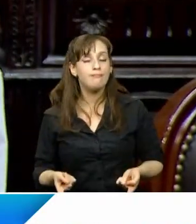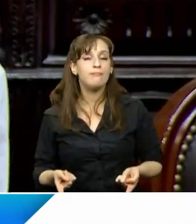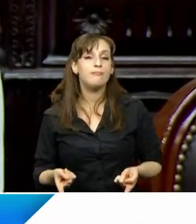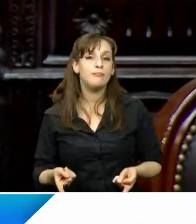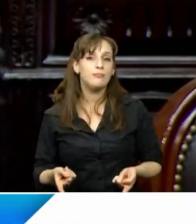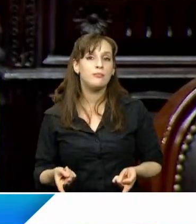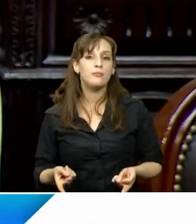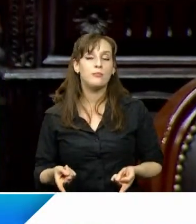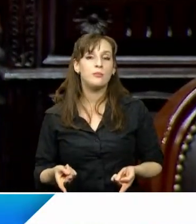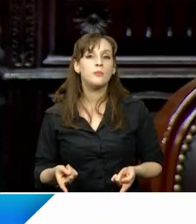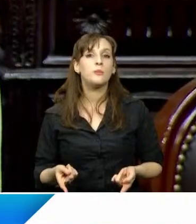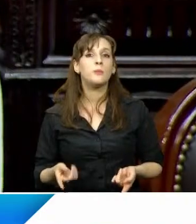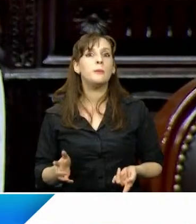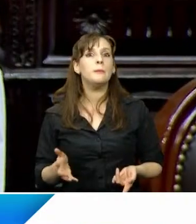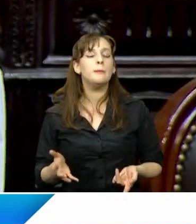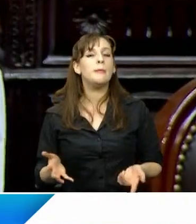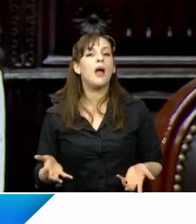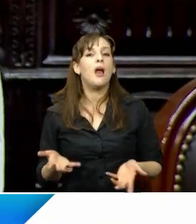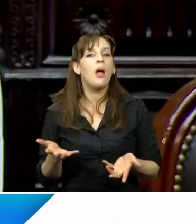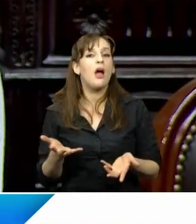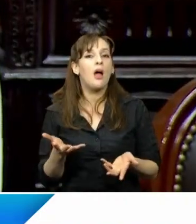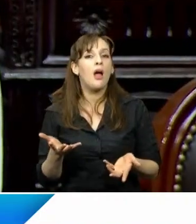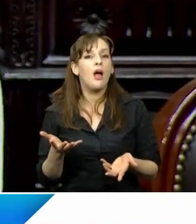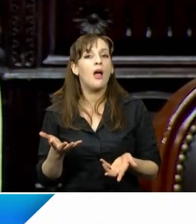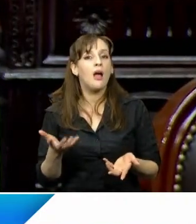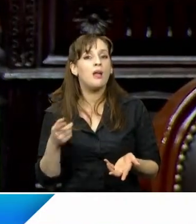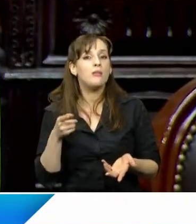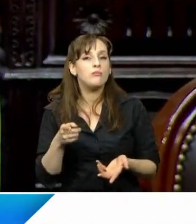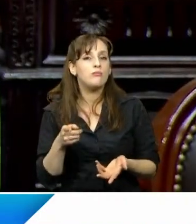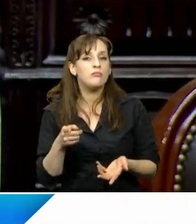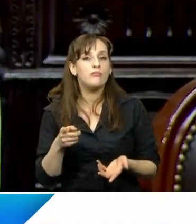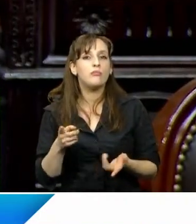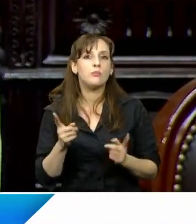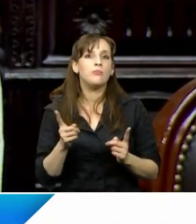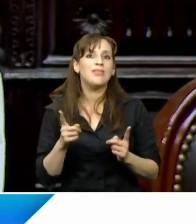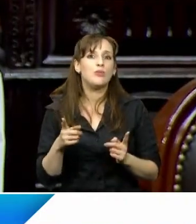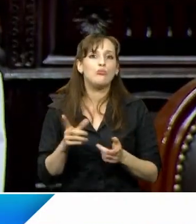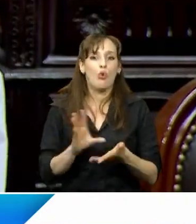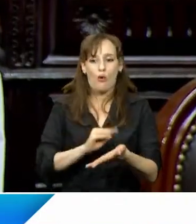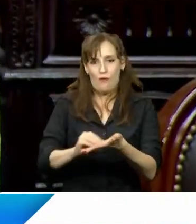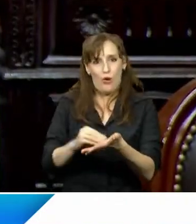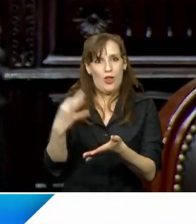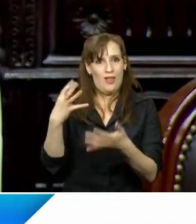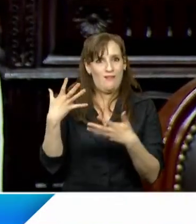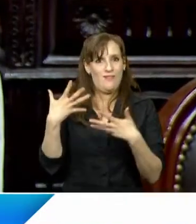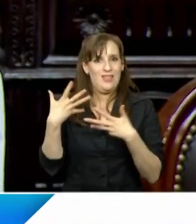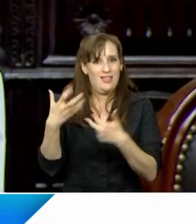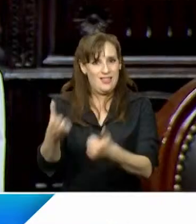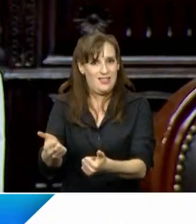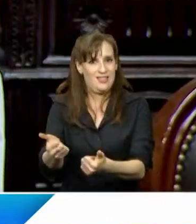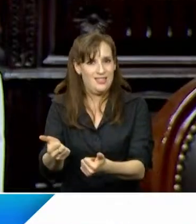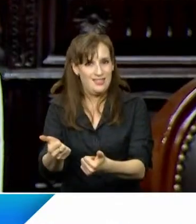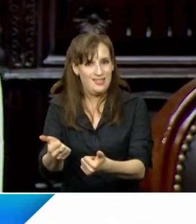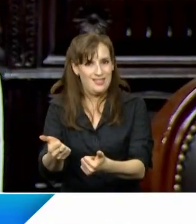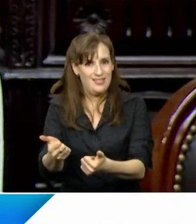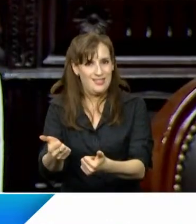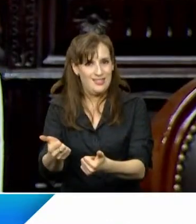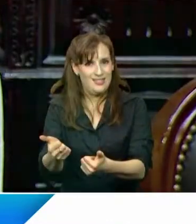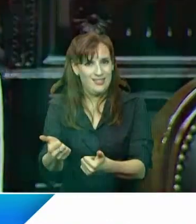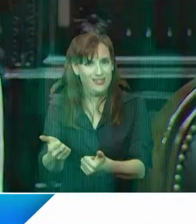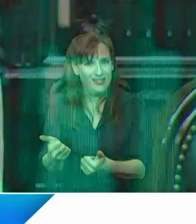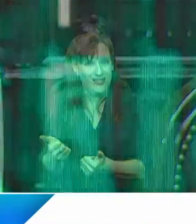posibilidad de que sean controvertidas por las defensas. Acá nada de eso va a pasar.